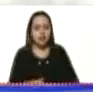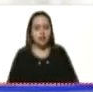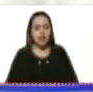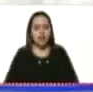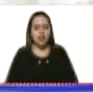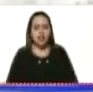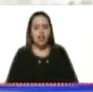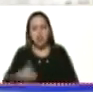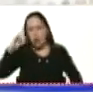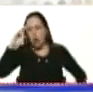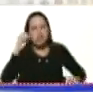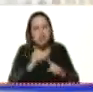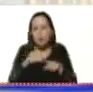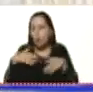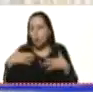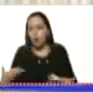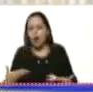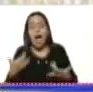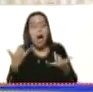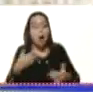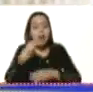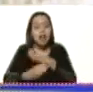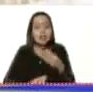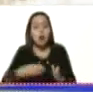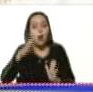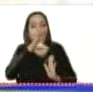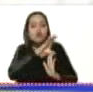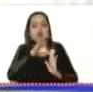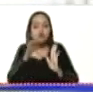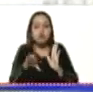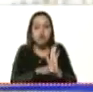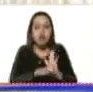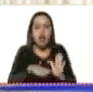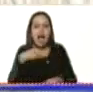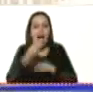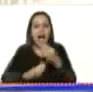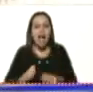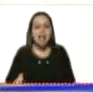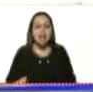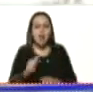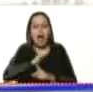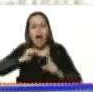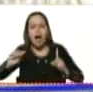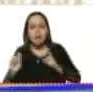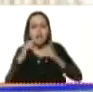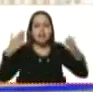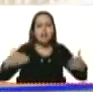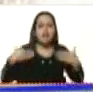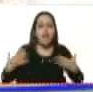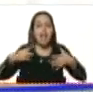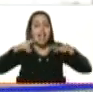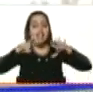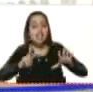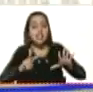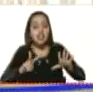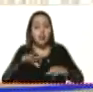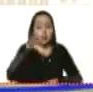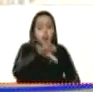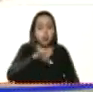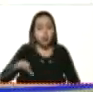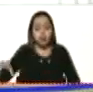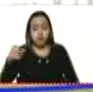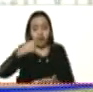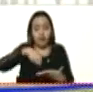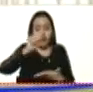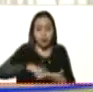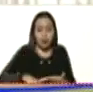de la Carta Magna. Lo hacen en un ambiente de gran entusiasmo en las 7 provincias firmantes y diseñando la